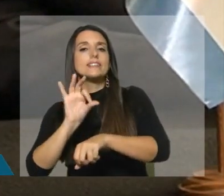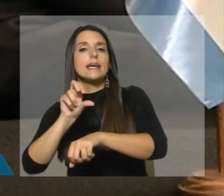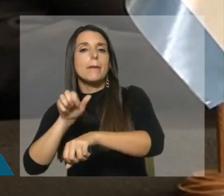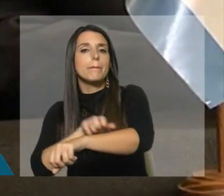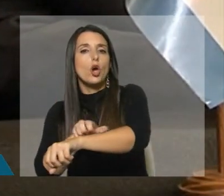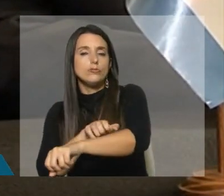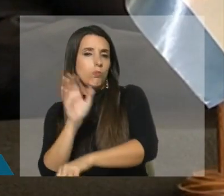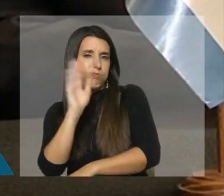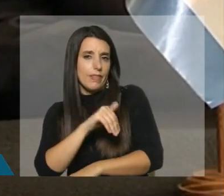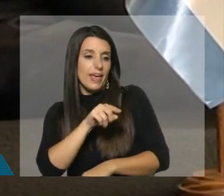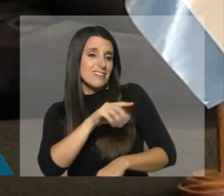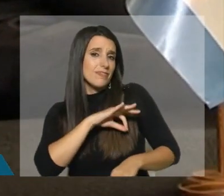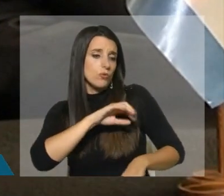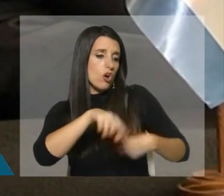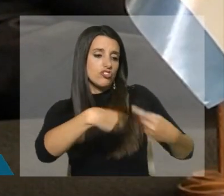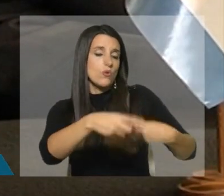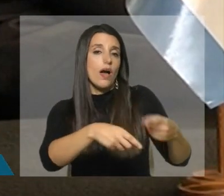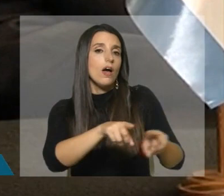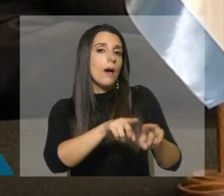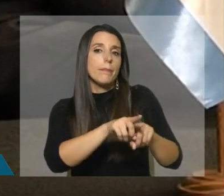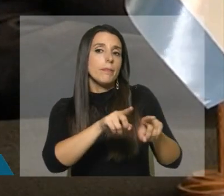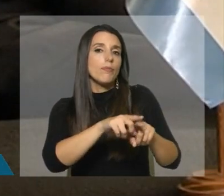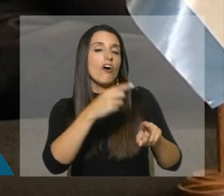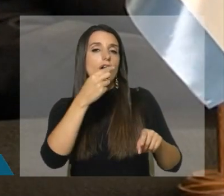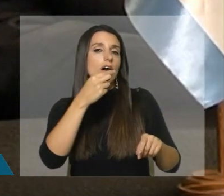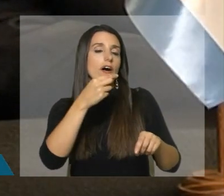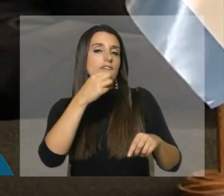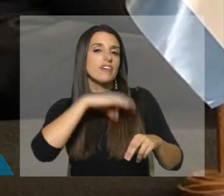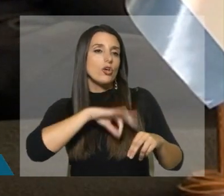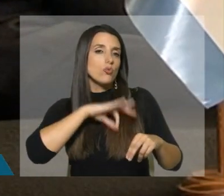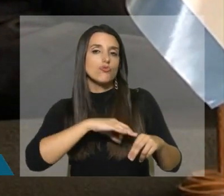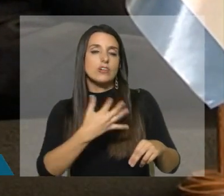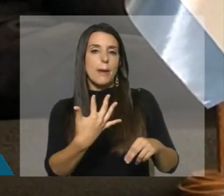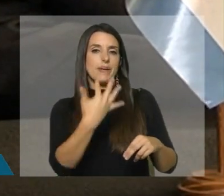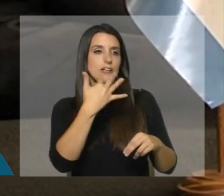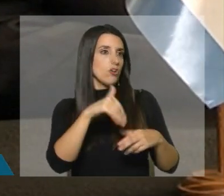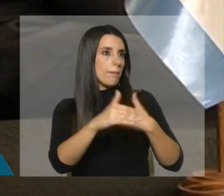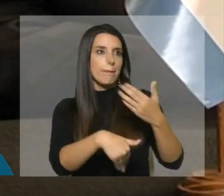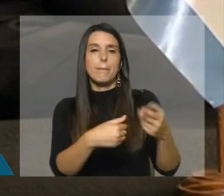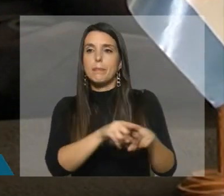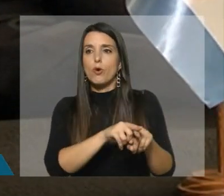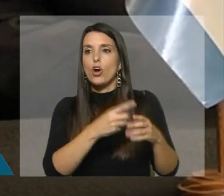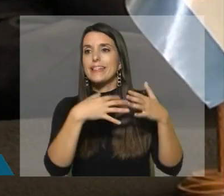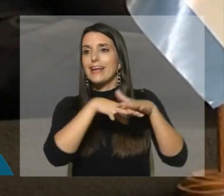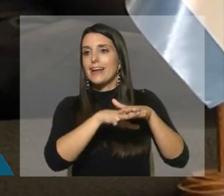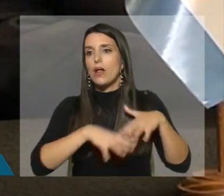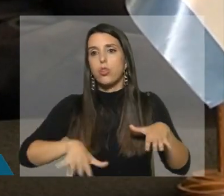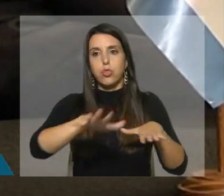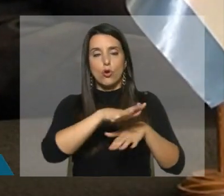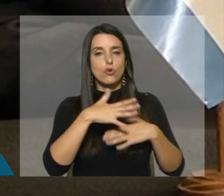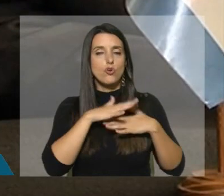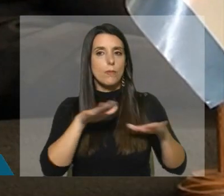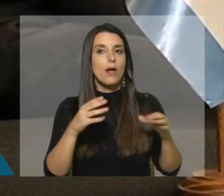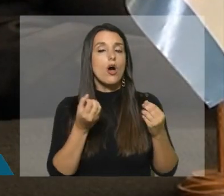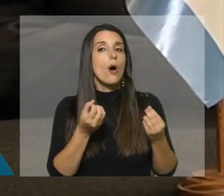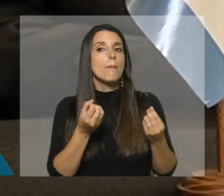seguir circulando y que se va a incorporar a la circulación de los virus respiratorios a partir de ahora hacia adelante, porque la infección